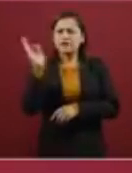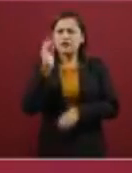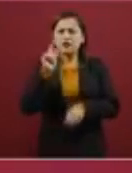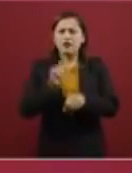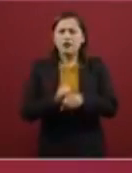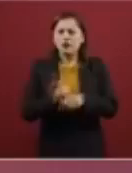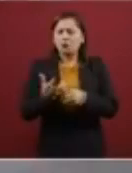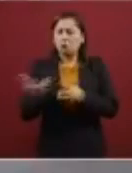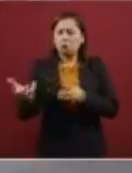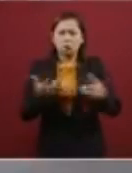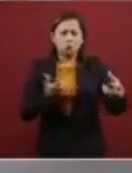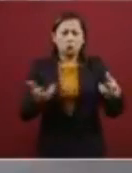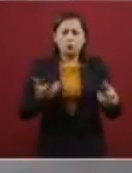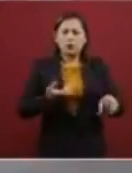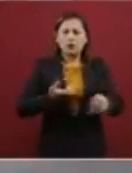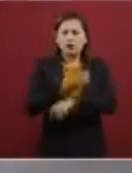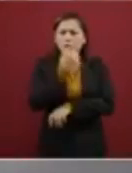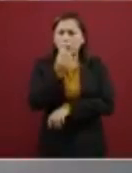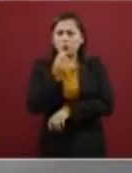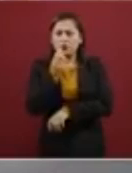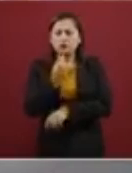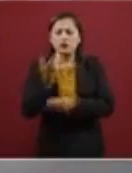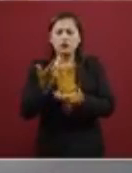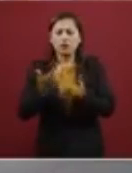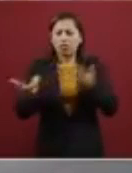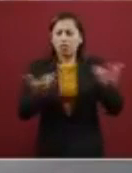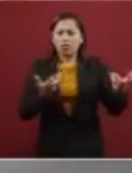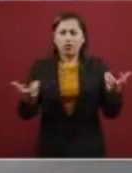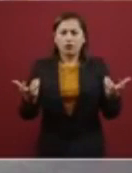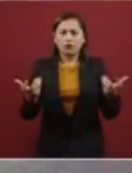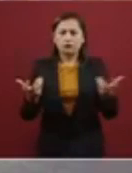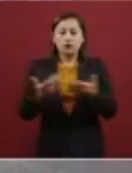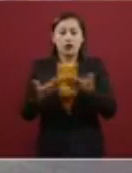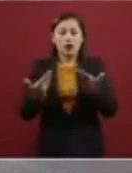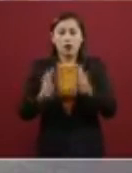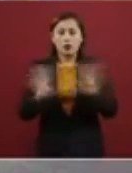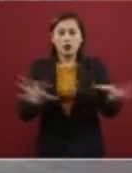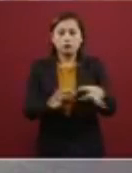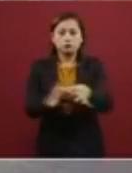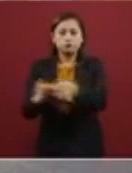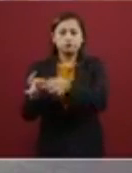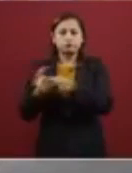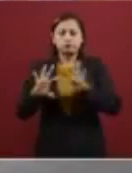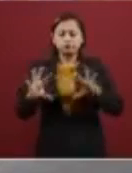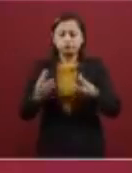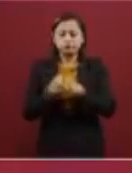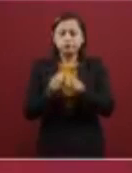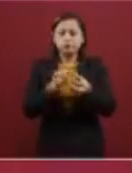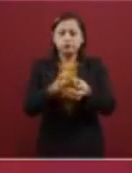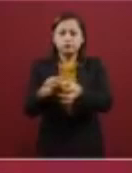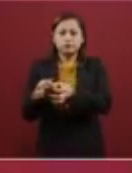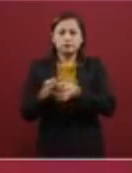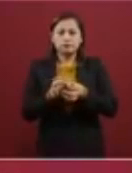las policías estatales, las policías municipales. Ahora ya no, ahora hay coordinación. Ahora